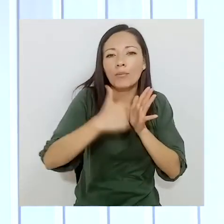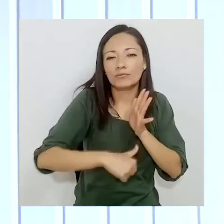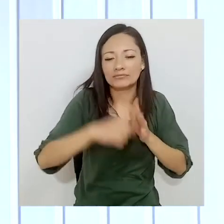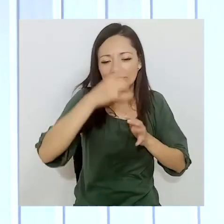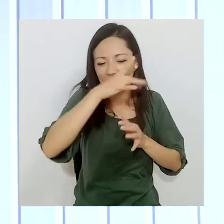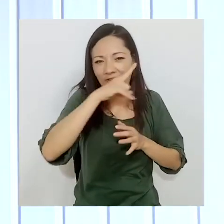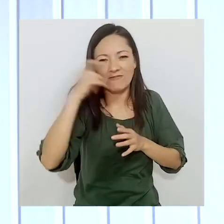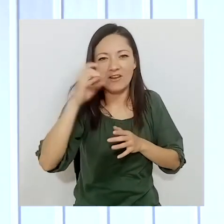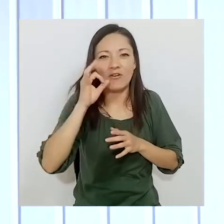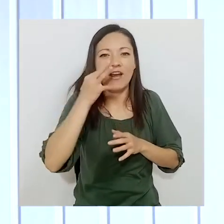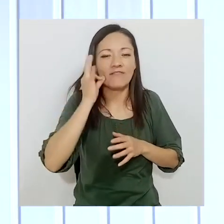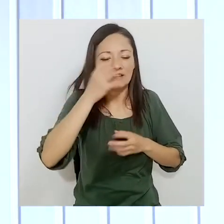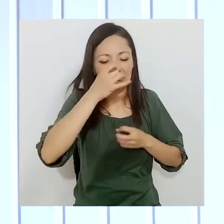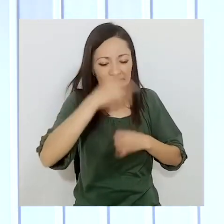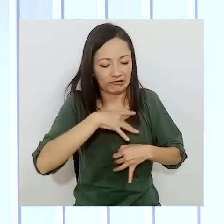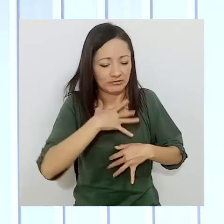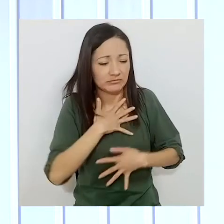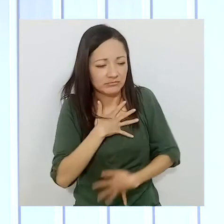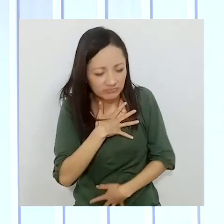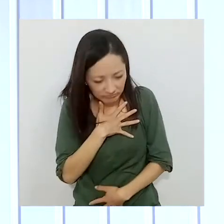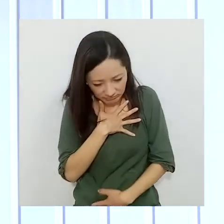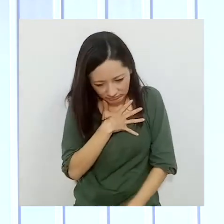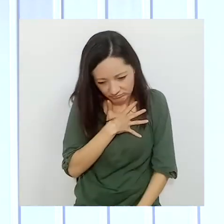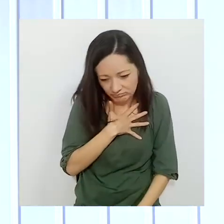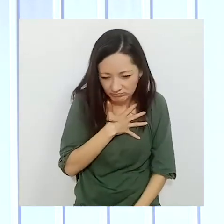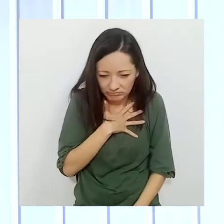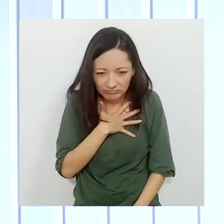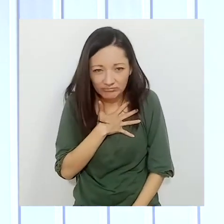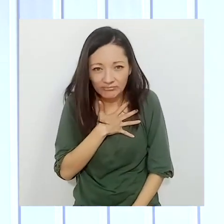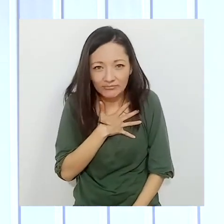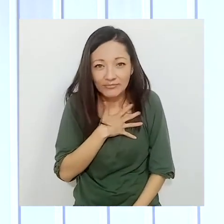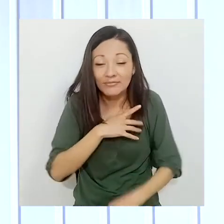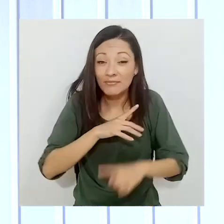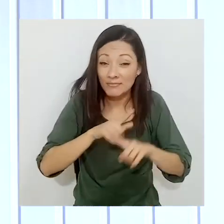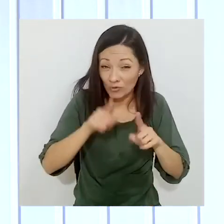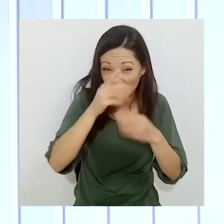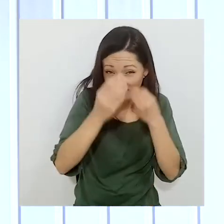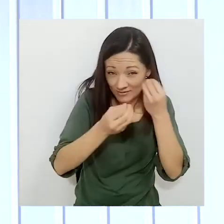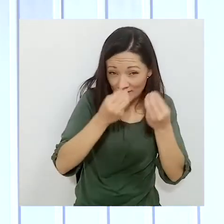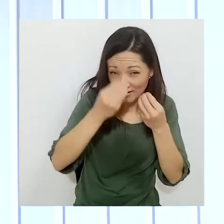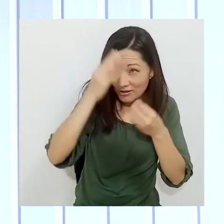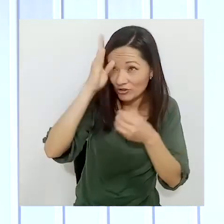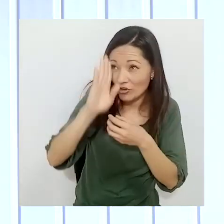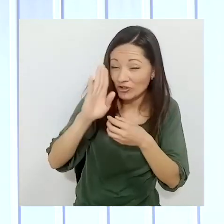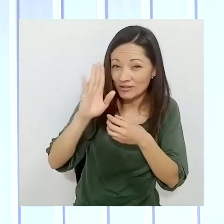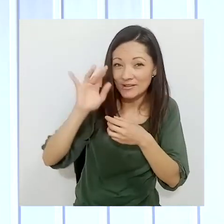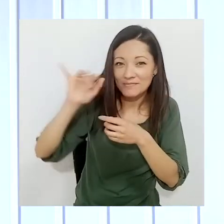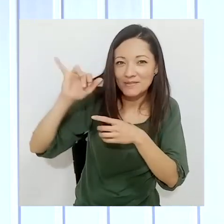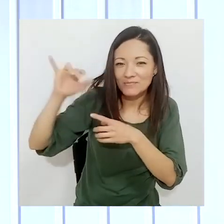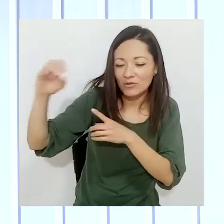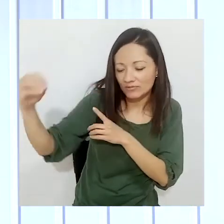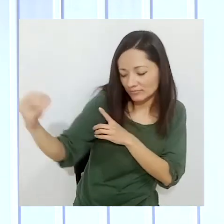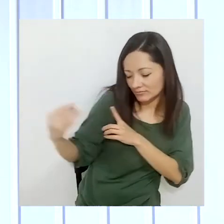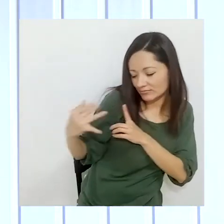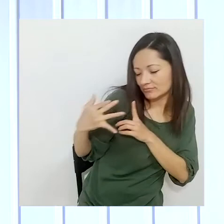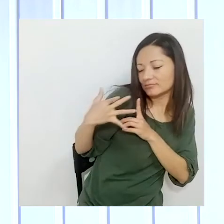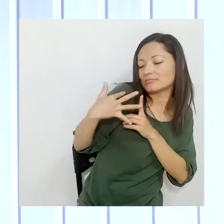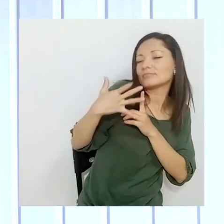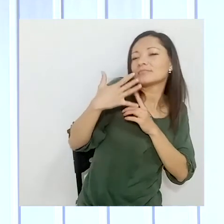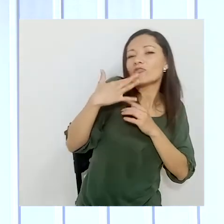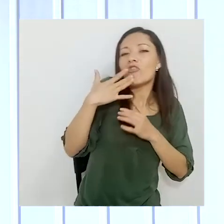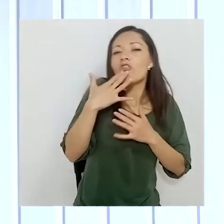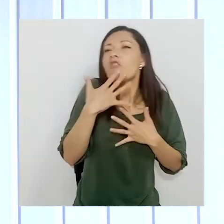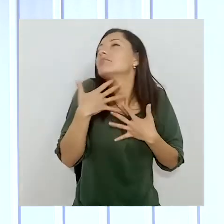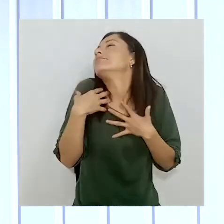groserías, son mías. ¿Sabe qué hace Dios? Él hace que nuestra paleta brille